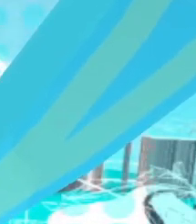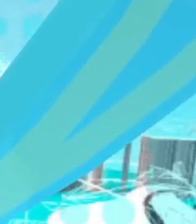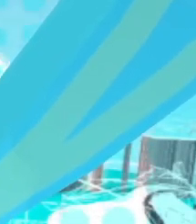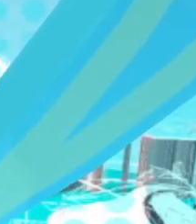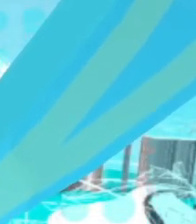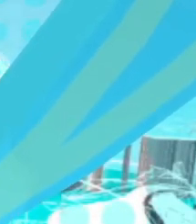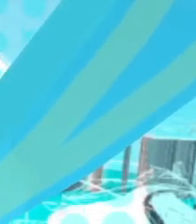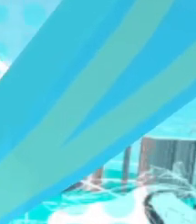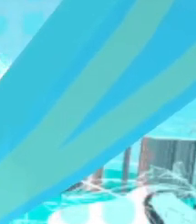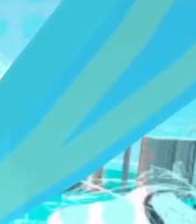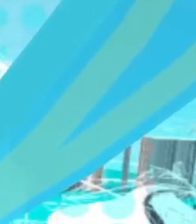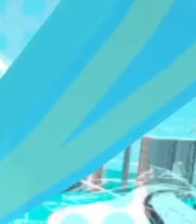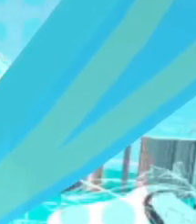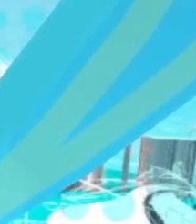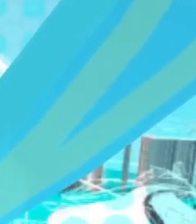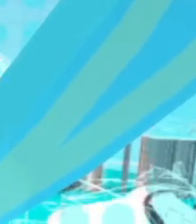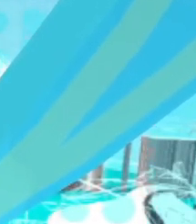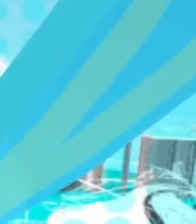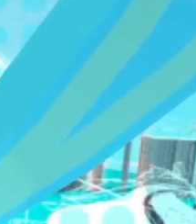precio del dólar en la venta,